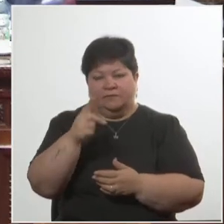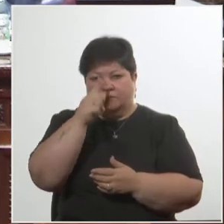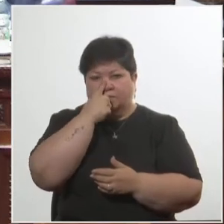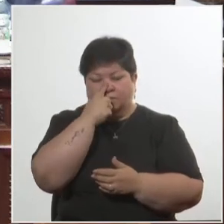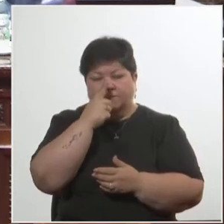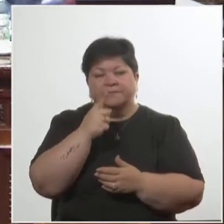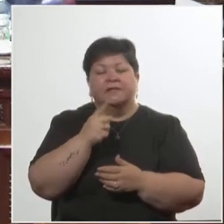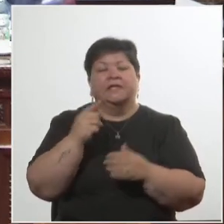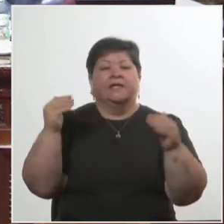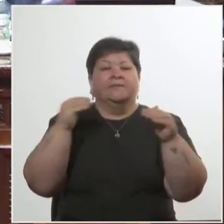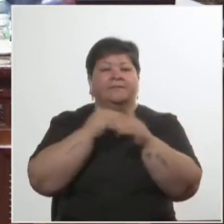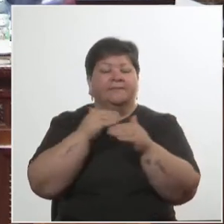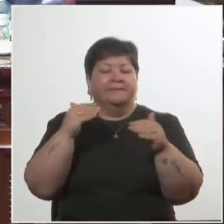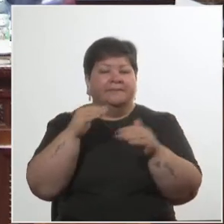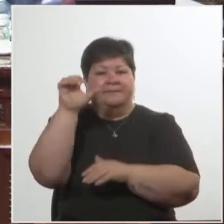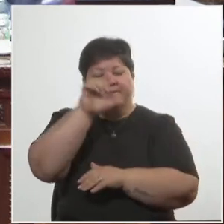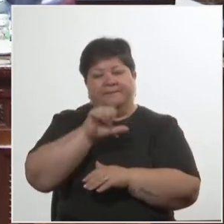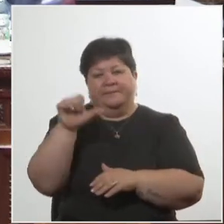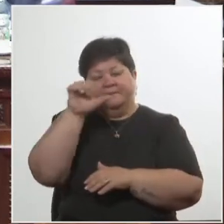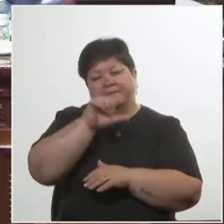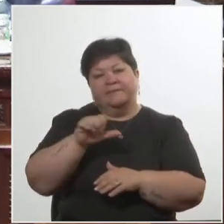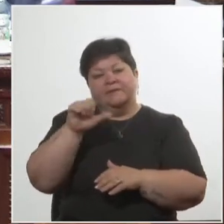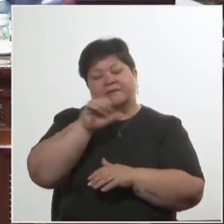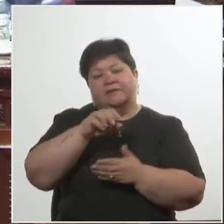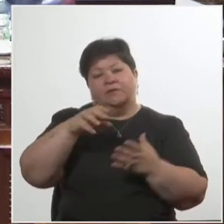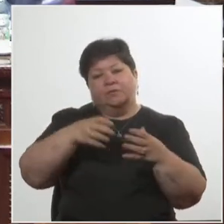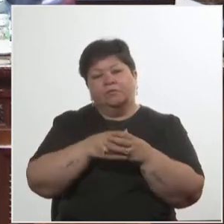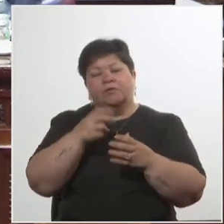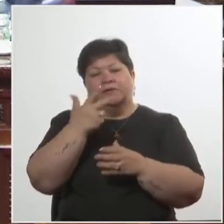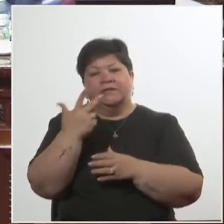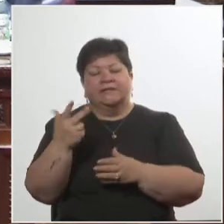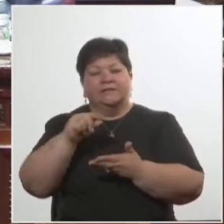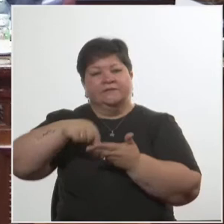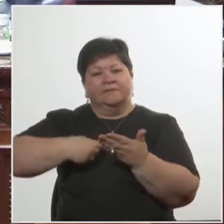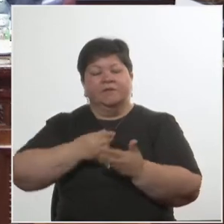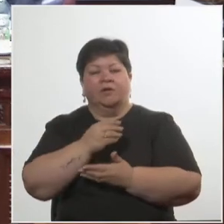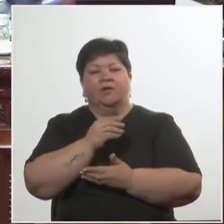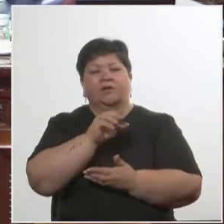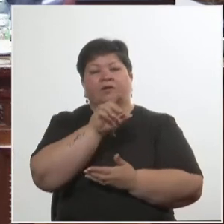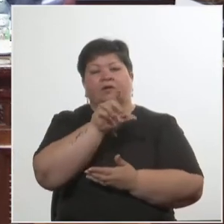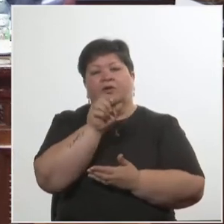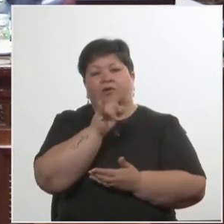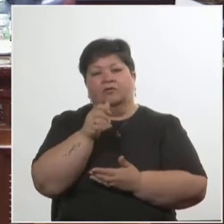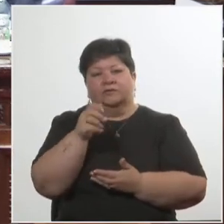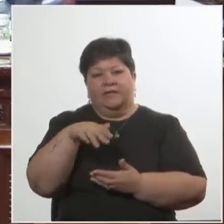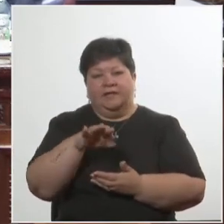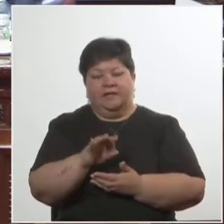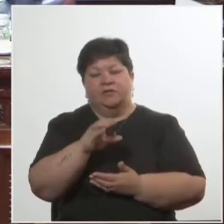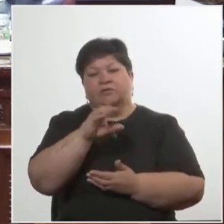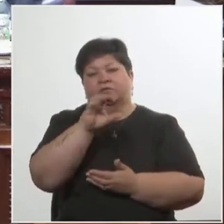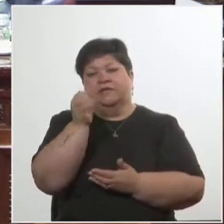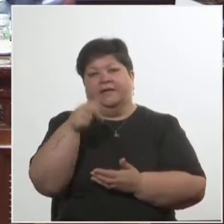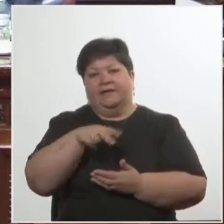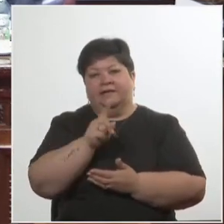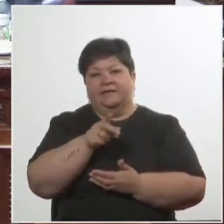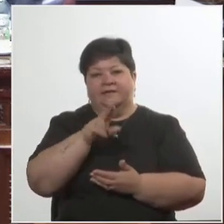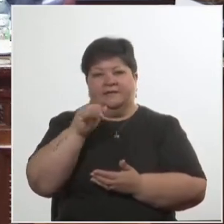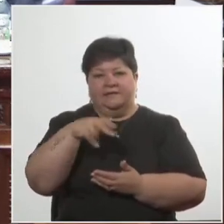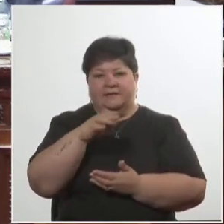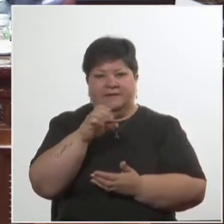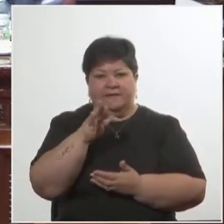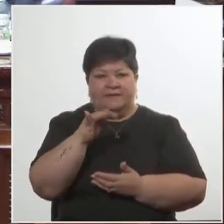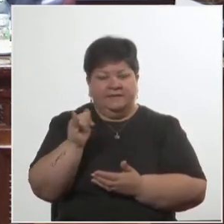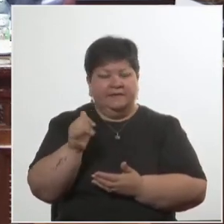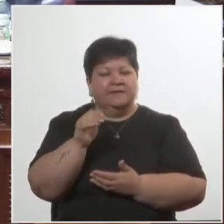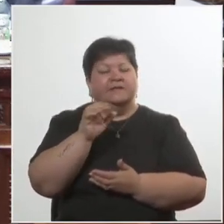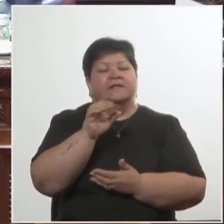empresas de transporte de pasajeros grupo 13 filmaciones coordinadores Camilo sano sanguinetti que chichián procedemos